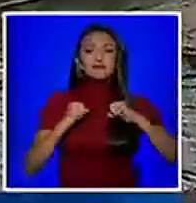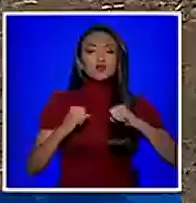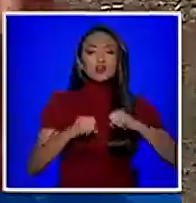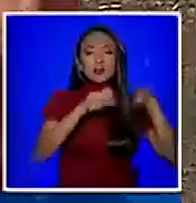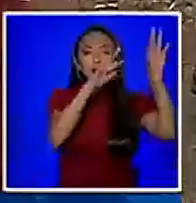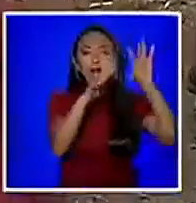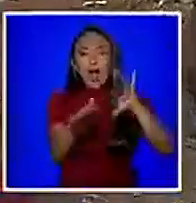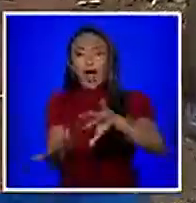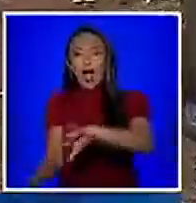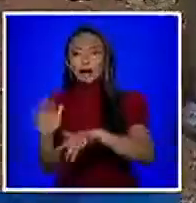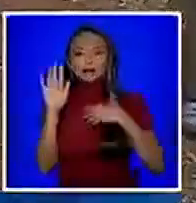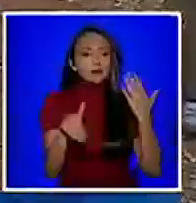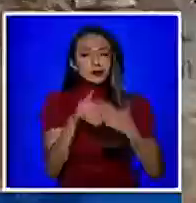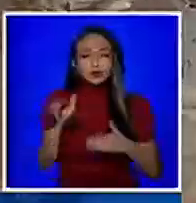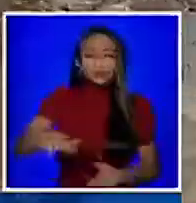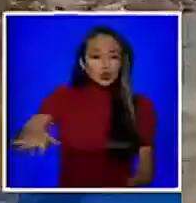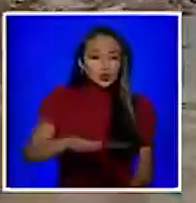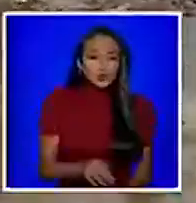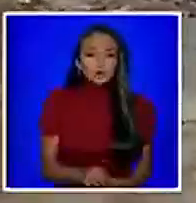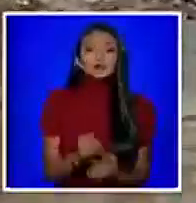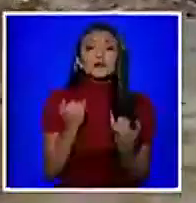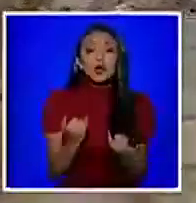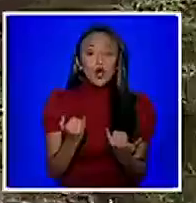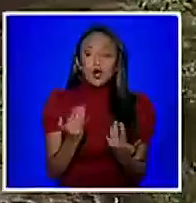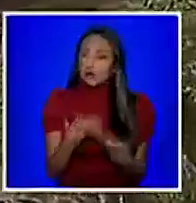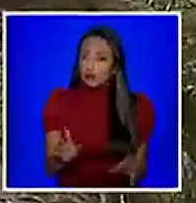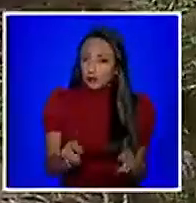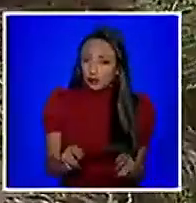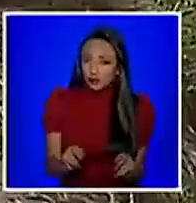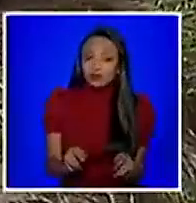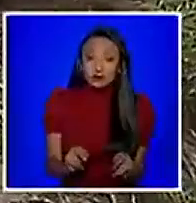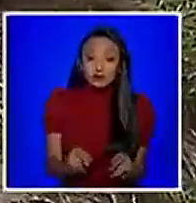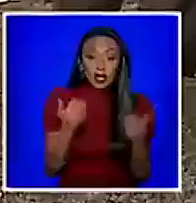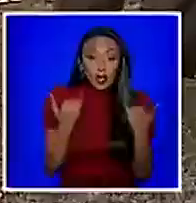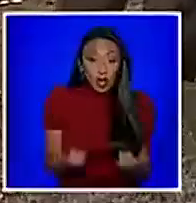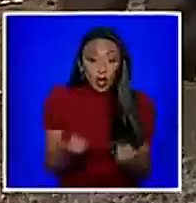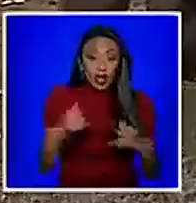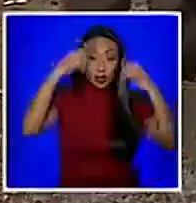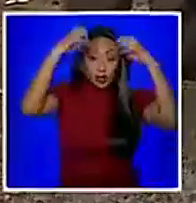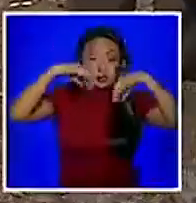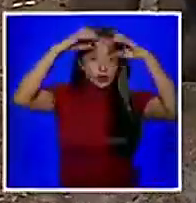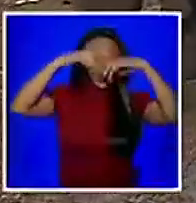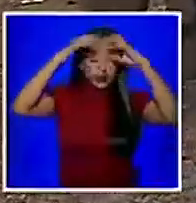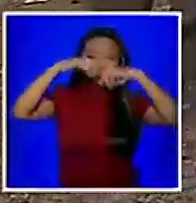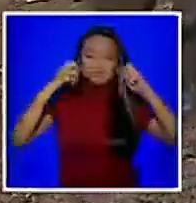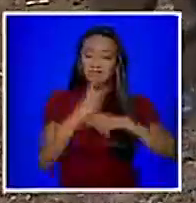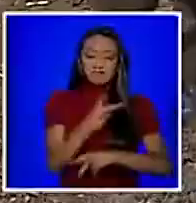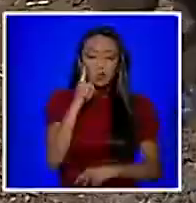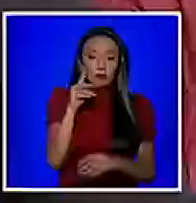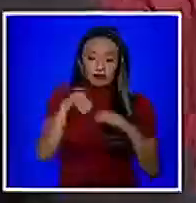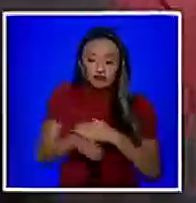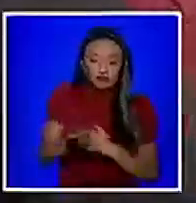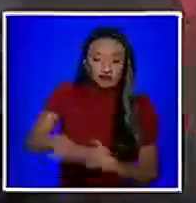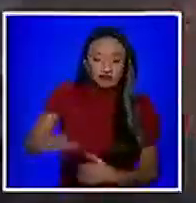ve todito lo que está el espacio. Ahora ya no, pues, o sea, con lo que está lloviendo, igual se ha ido todito para adentro, para la quebrada.